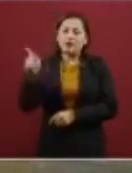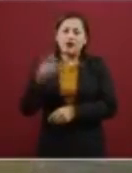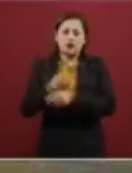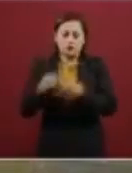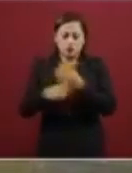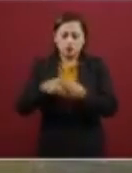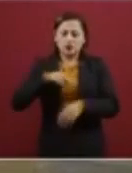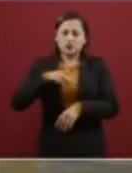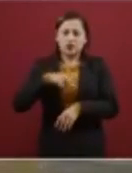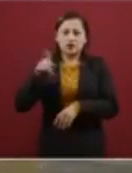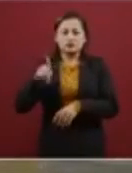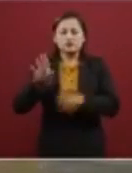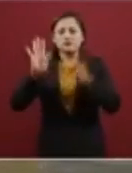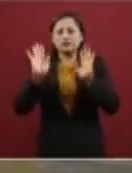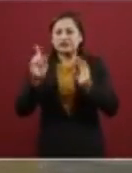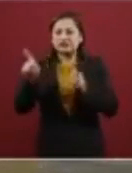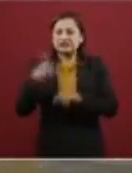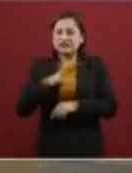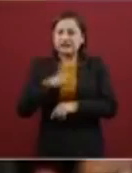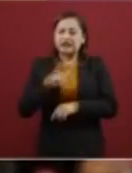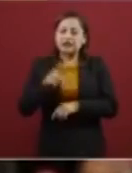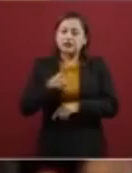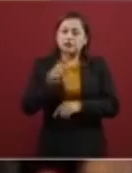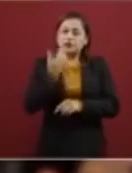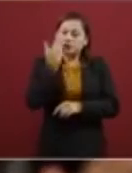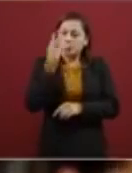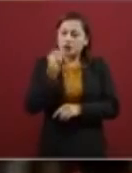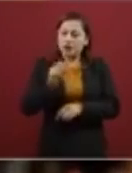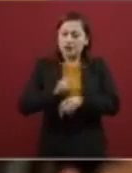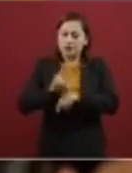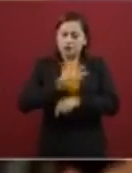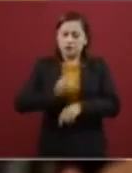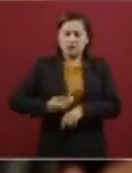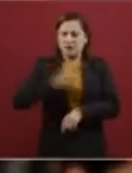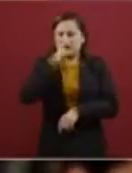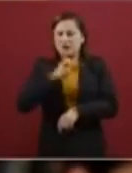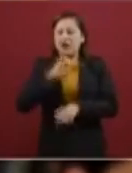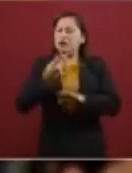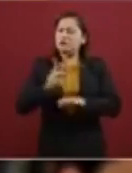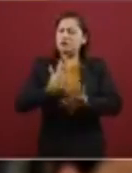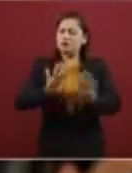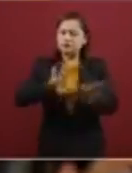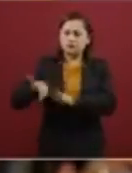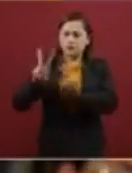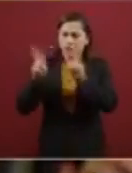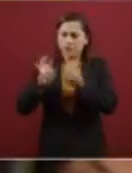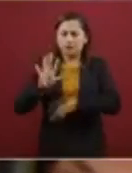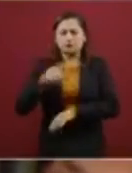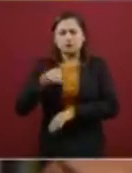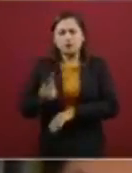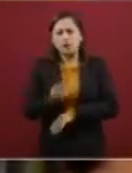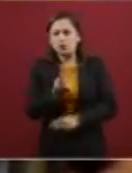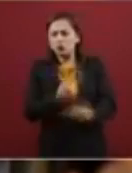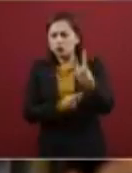quiere llamar dictadura a Venezuela, pero nosotros lo vivimos en carne propia. Pero estoy aquí no para hablar de Venezuela, sino para hablar de México y le tengo dos preguntas. La primera